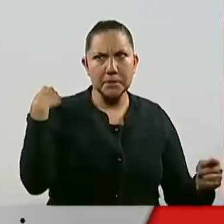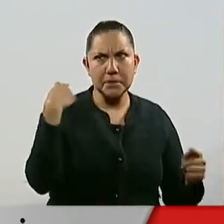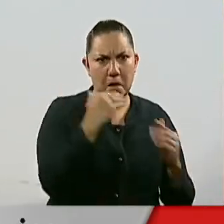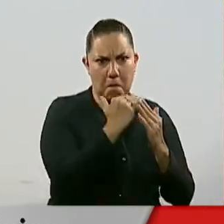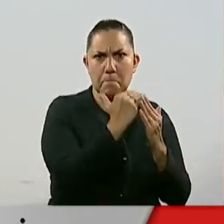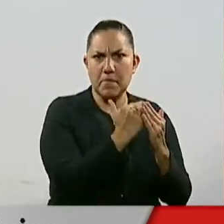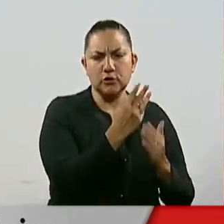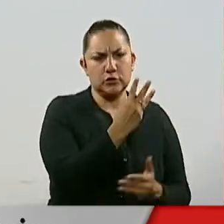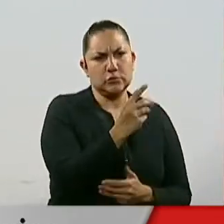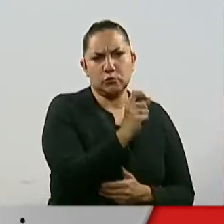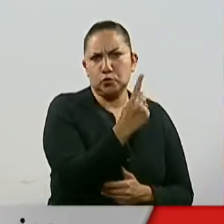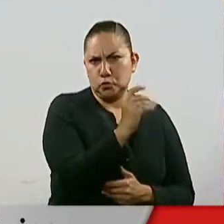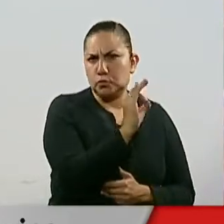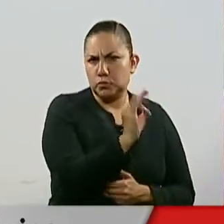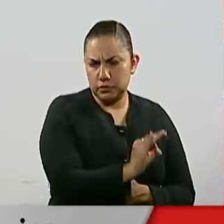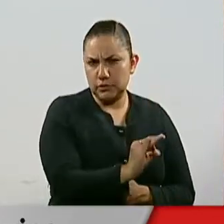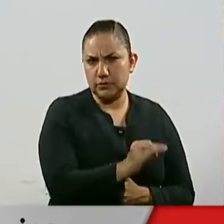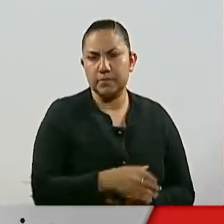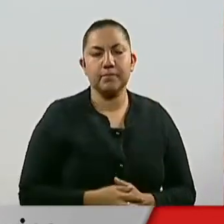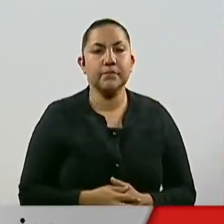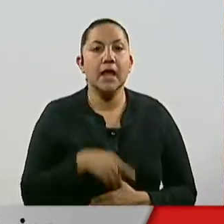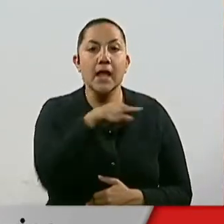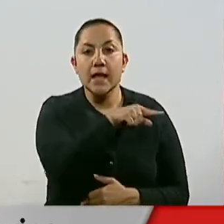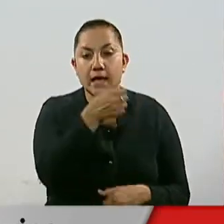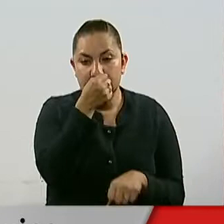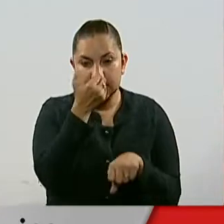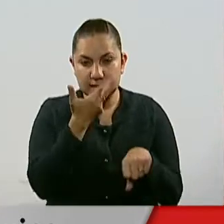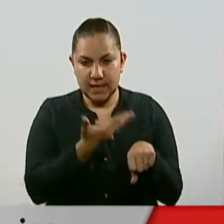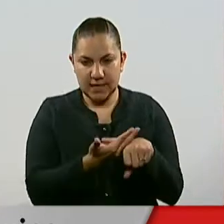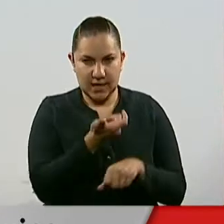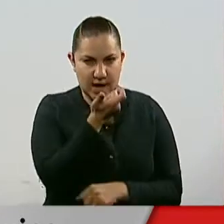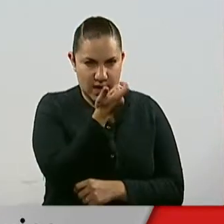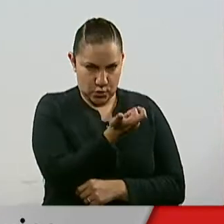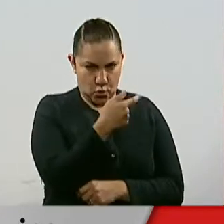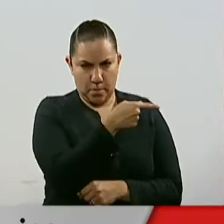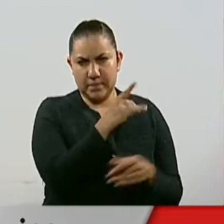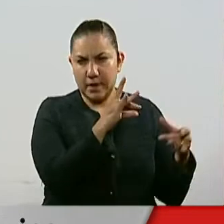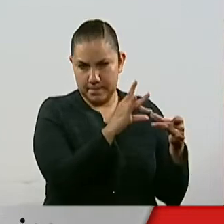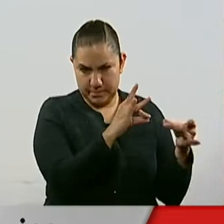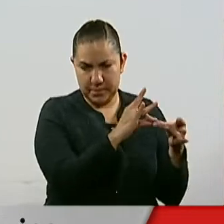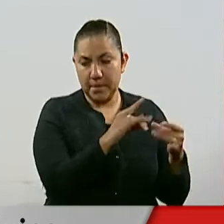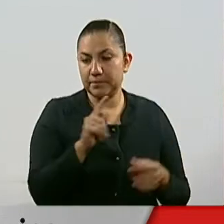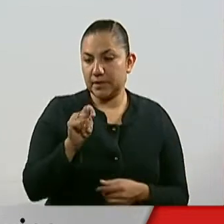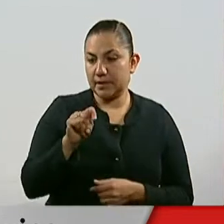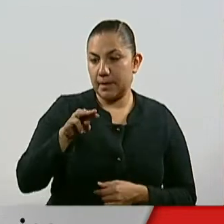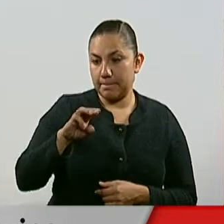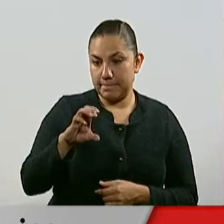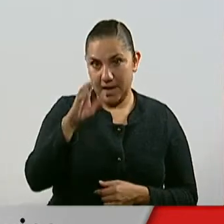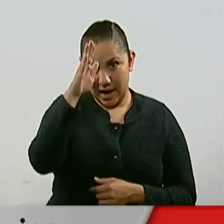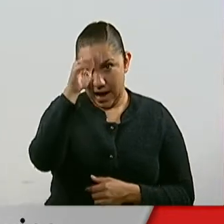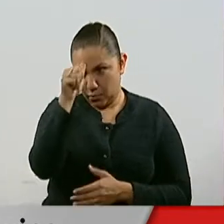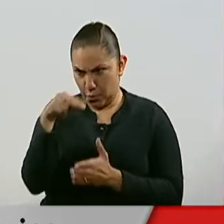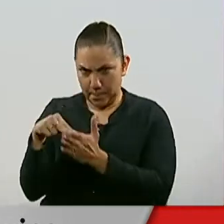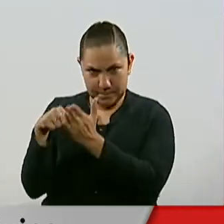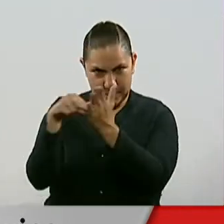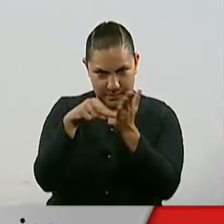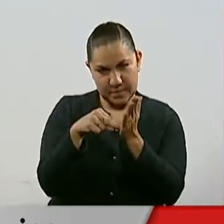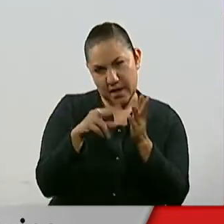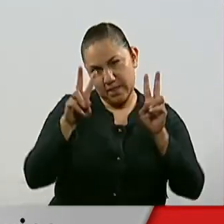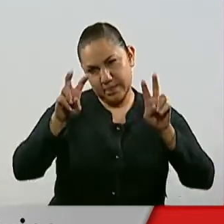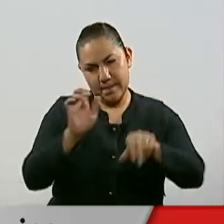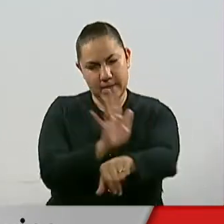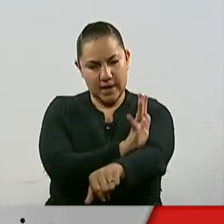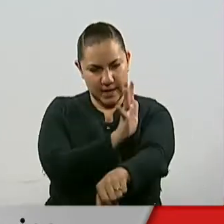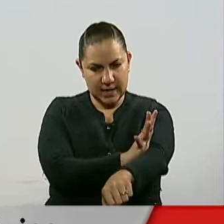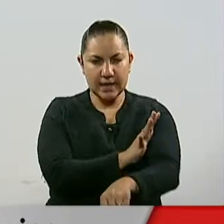ciento la secretaria de economía sostuvo también que las consultas del tema en materia energética entre canadá estados